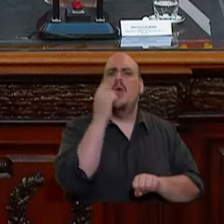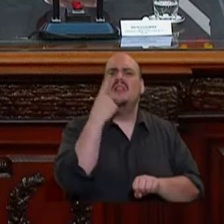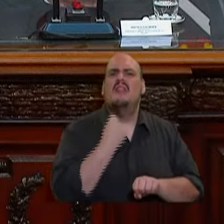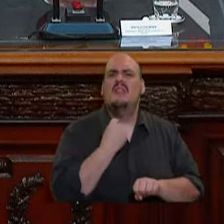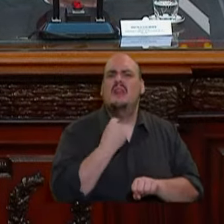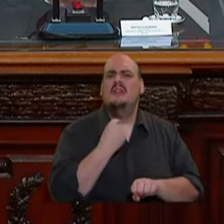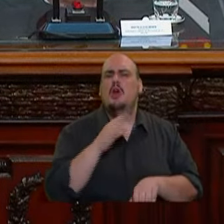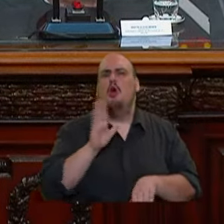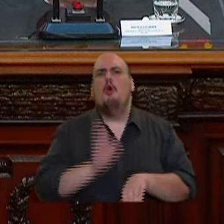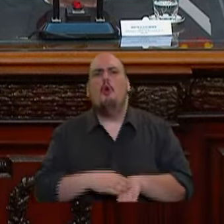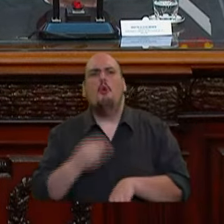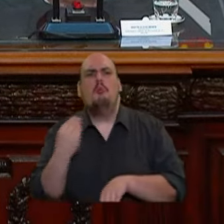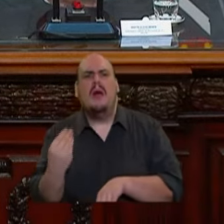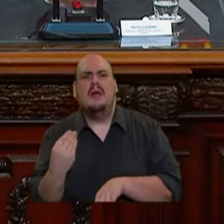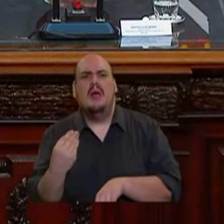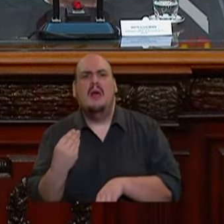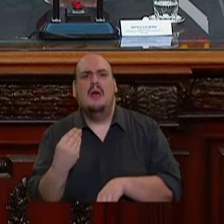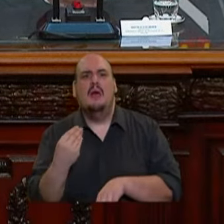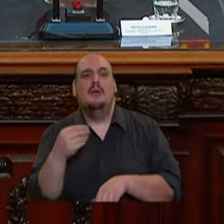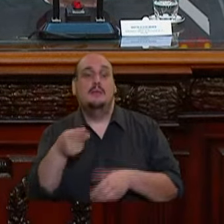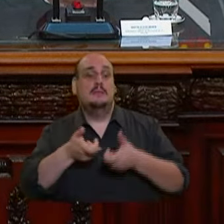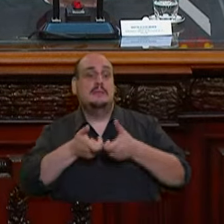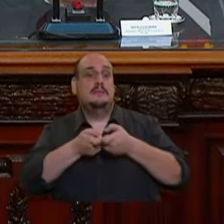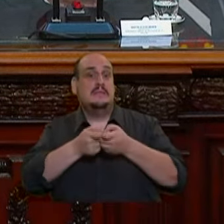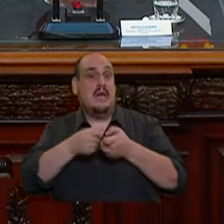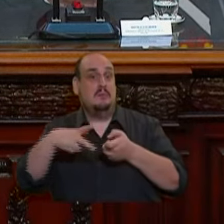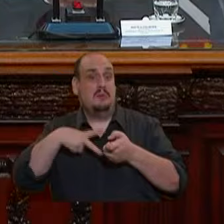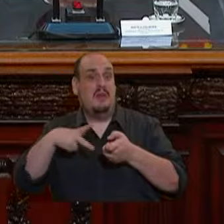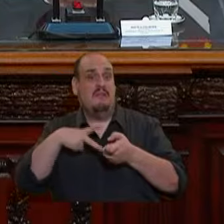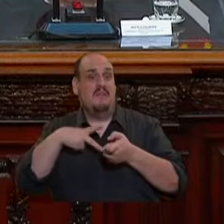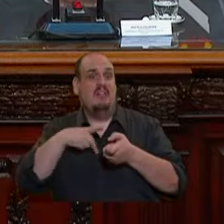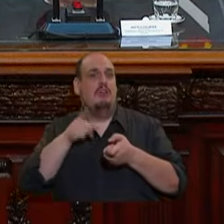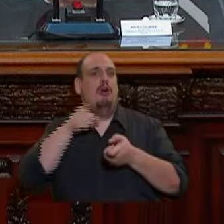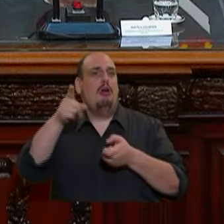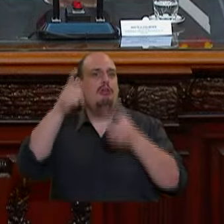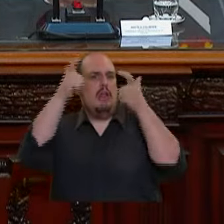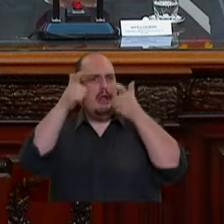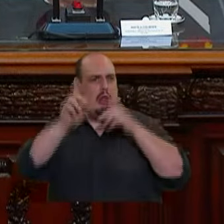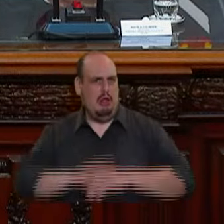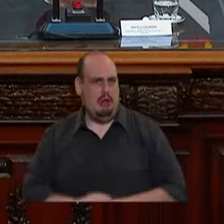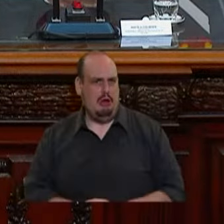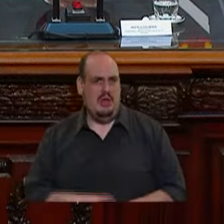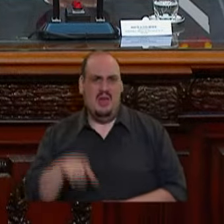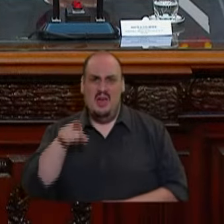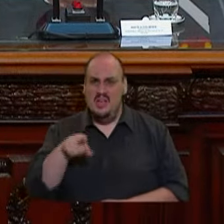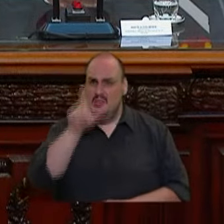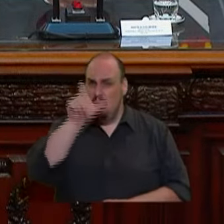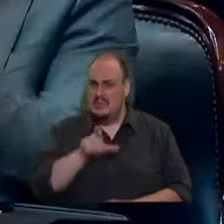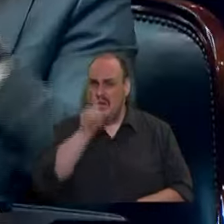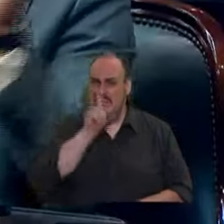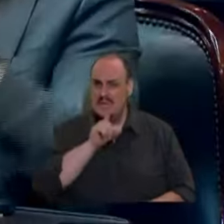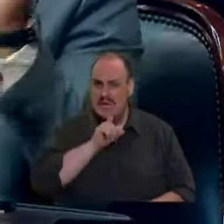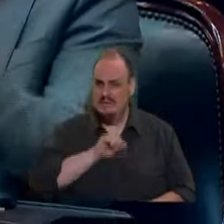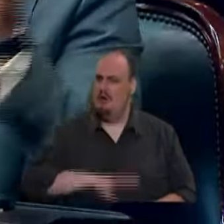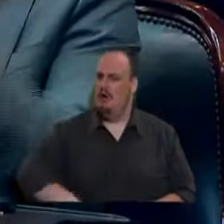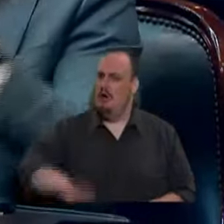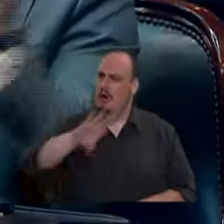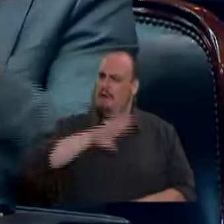el crimen de hablar mal de la corona en un chat privado. Ofende el silencio de aquellos que se dicen